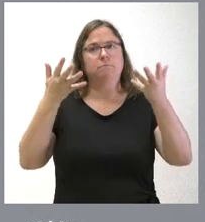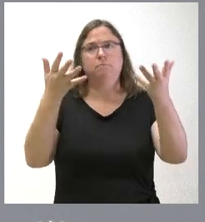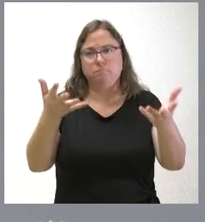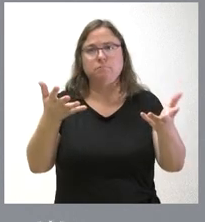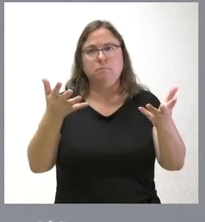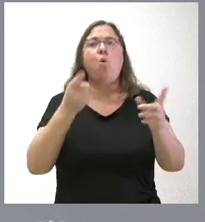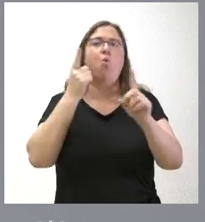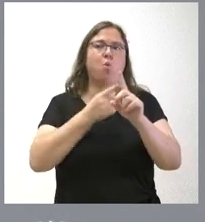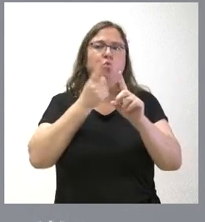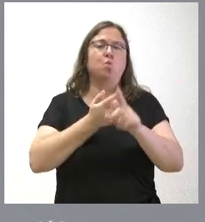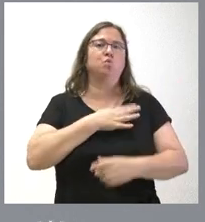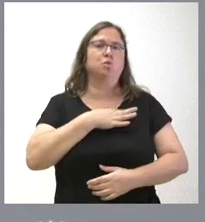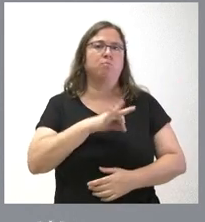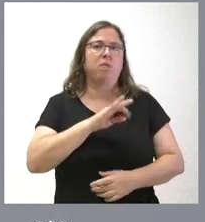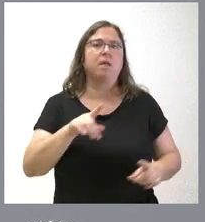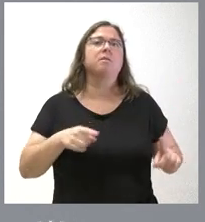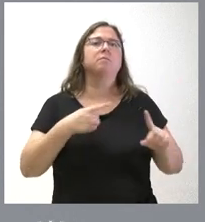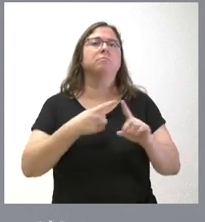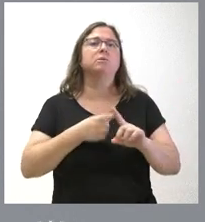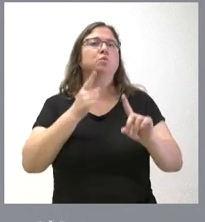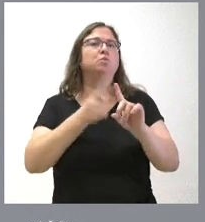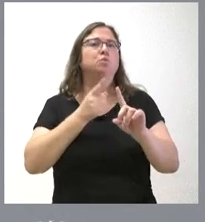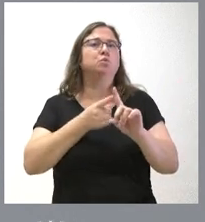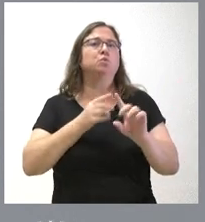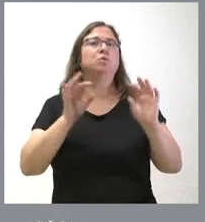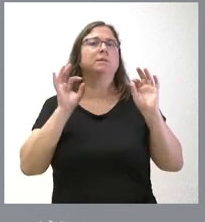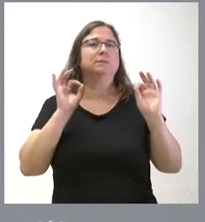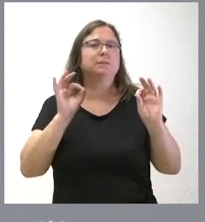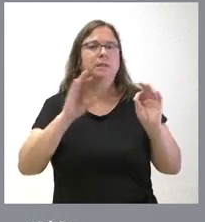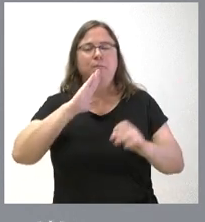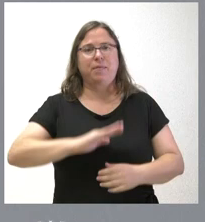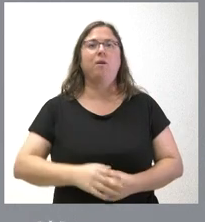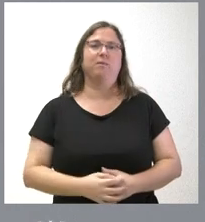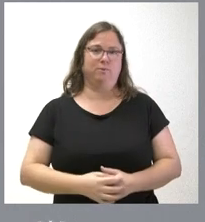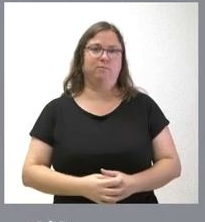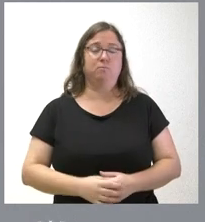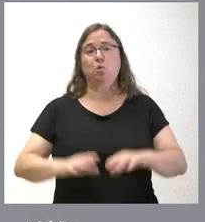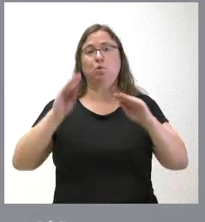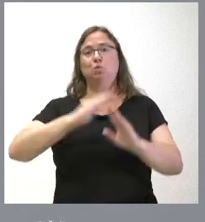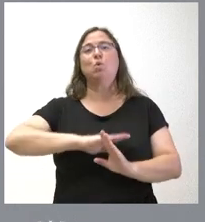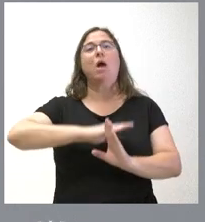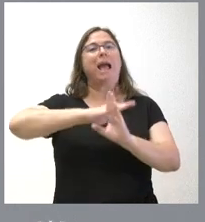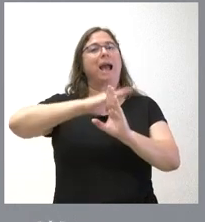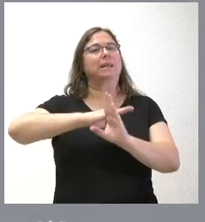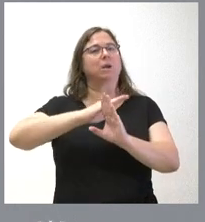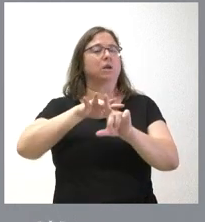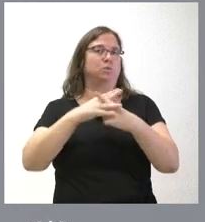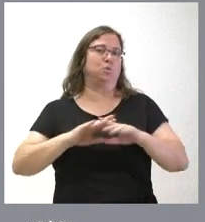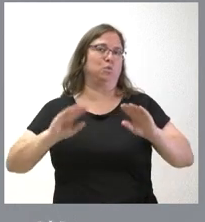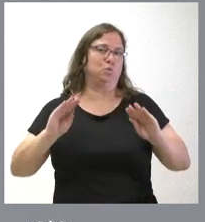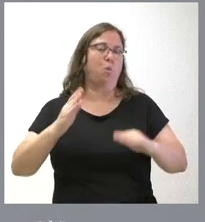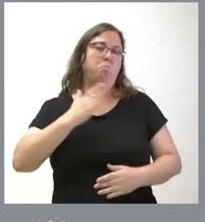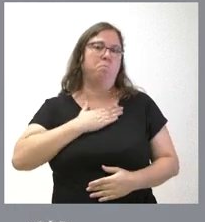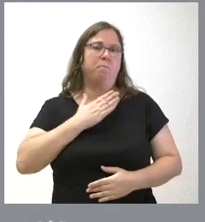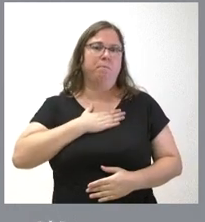tenga uso y sea un uso que en todo caso sea compatible con su categoría o su situación en términos del